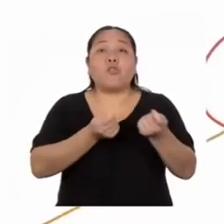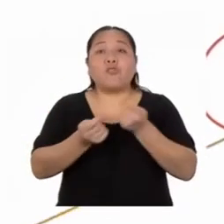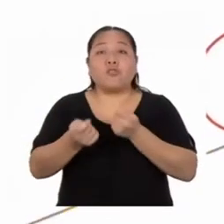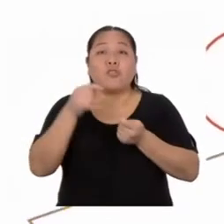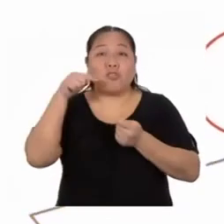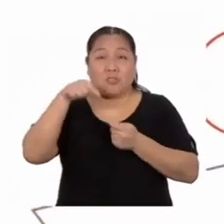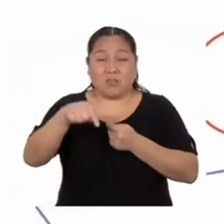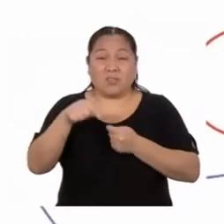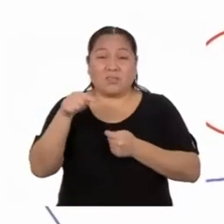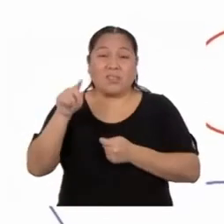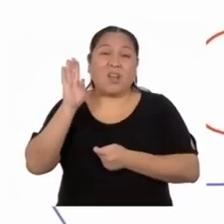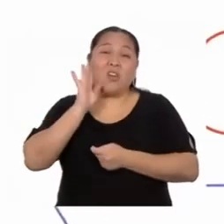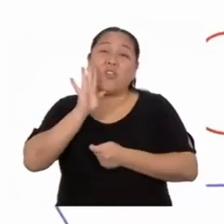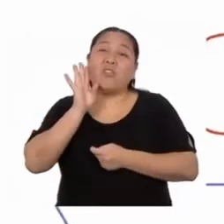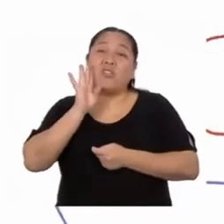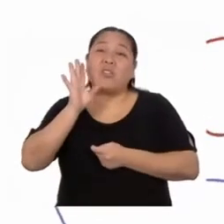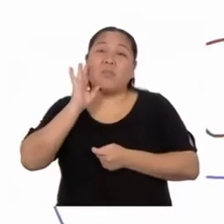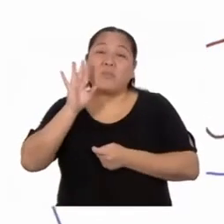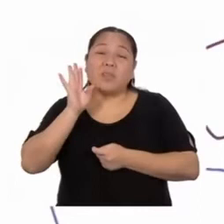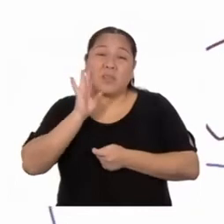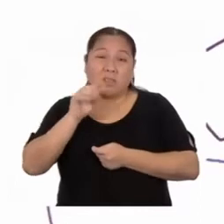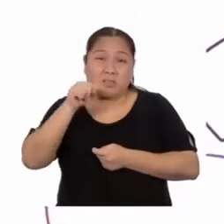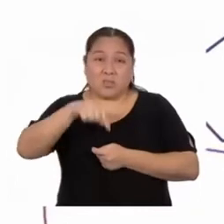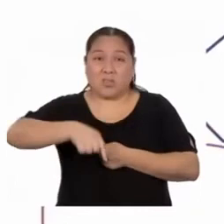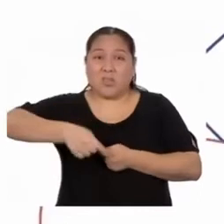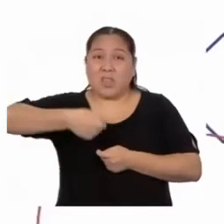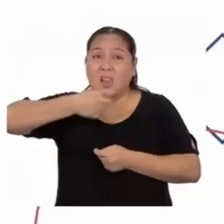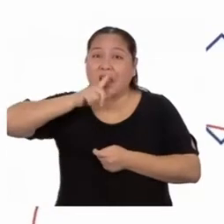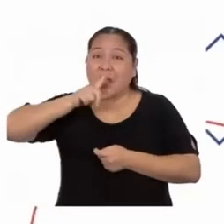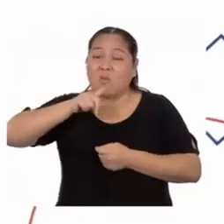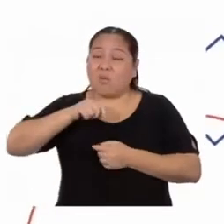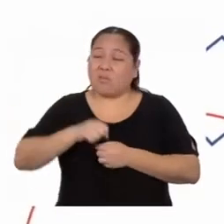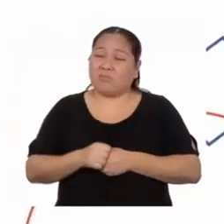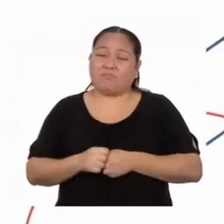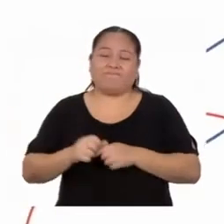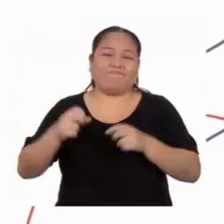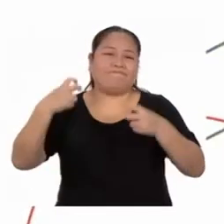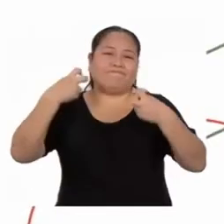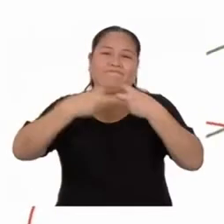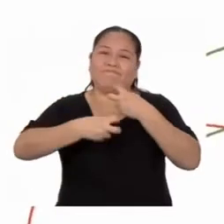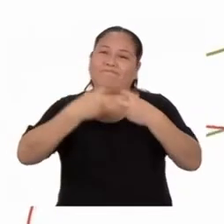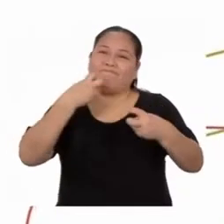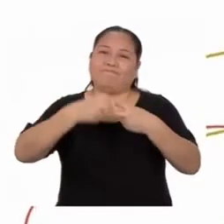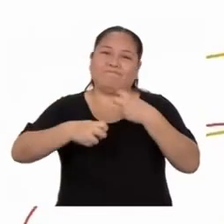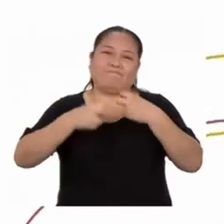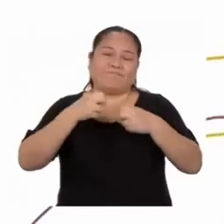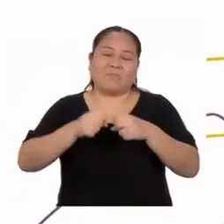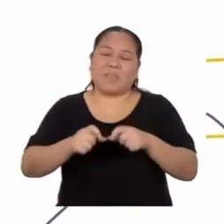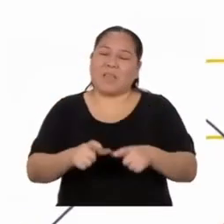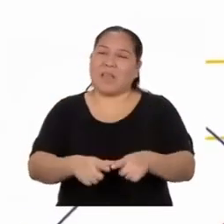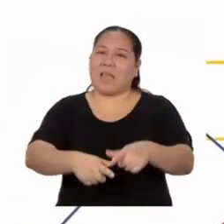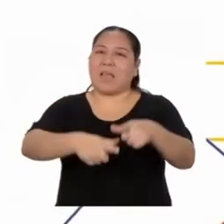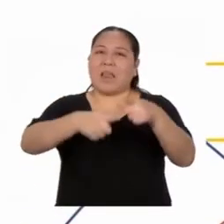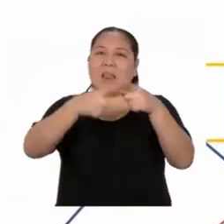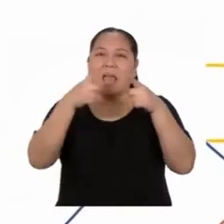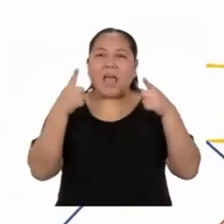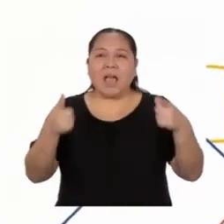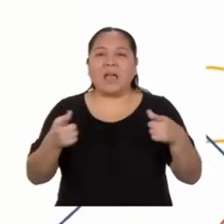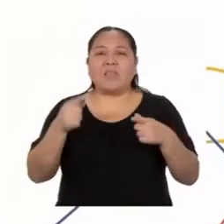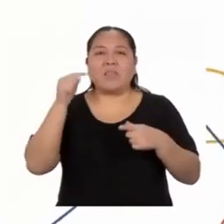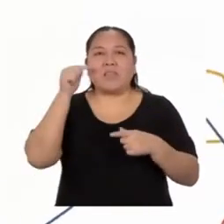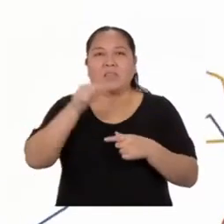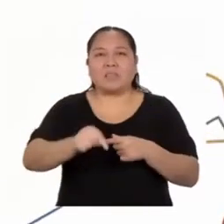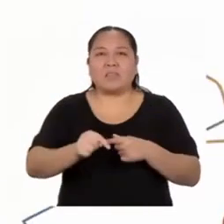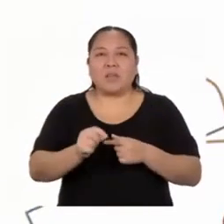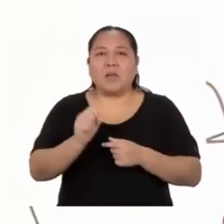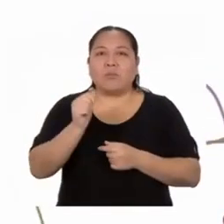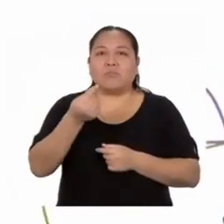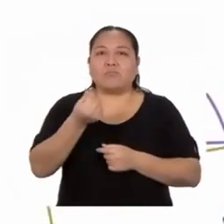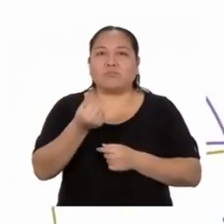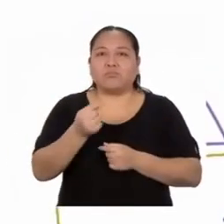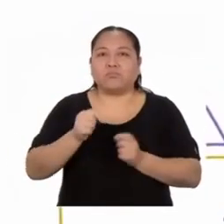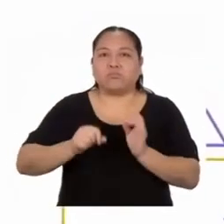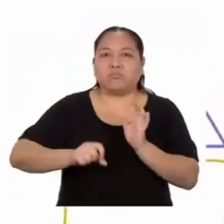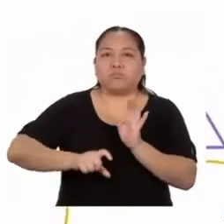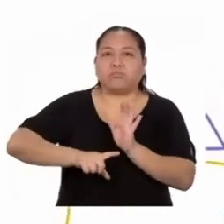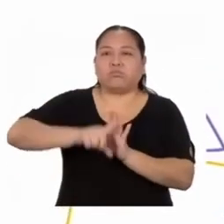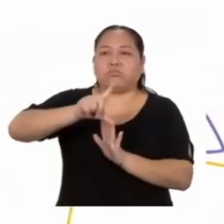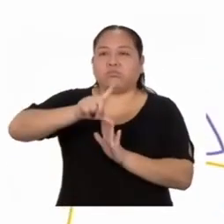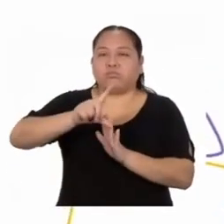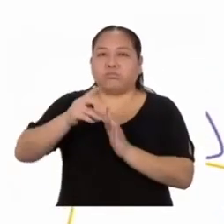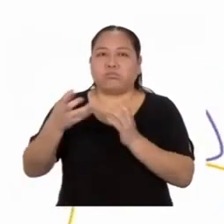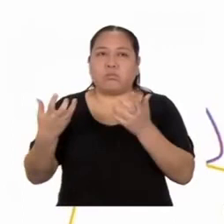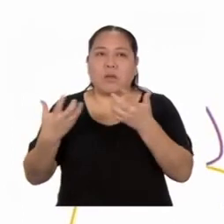La contaminación del agua generará repercusiones graves, como el incremento de diferentes costos asociados con